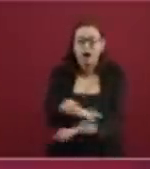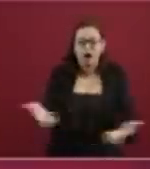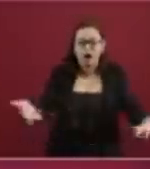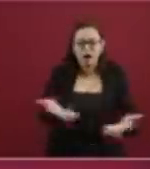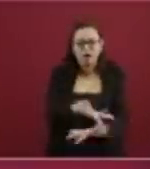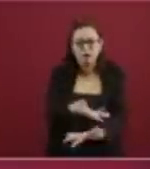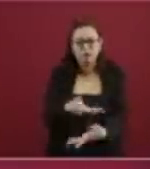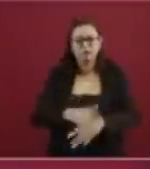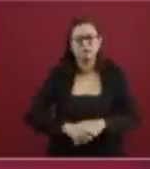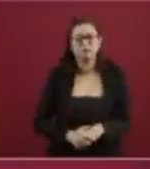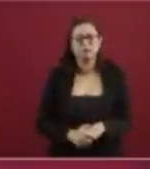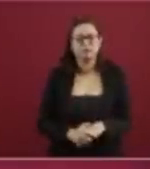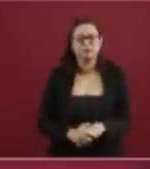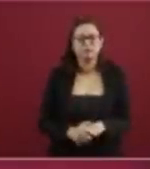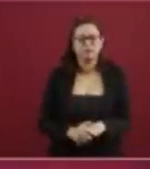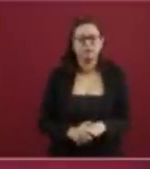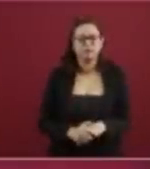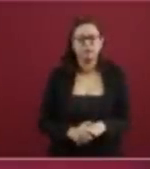México